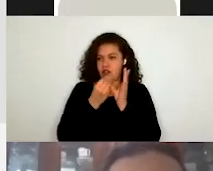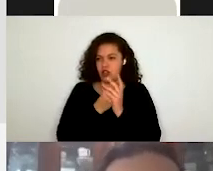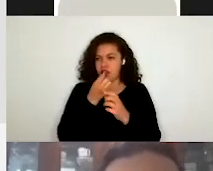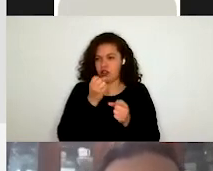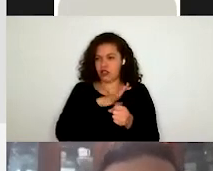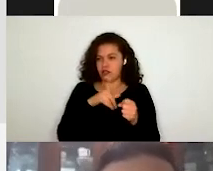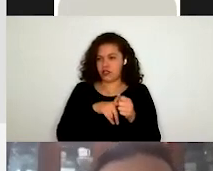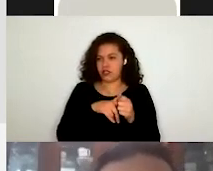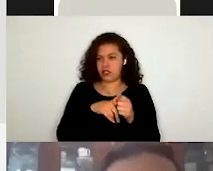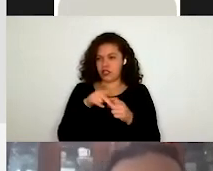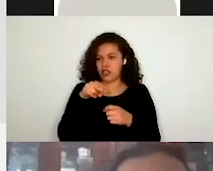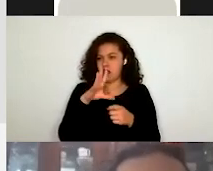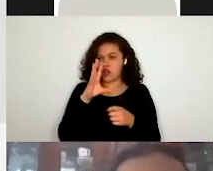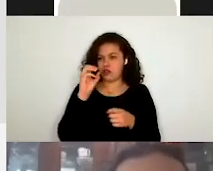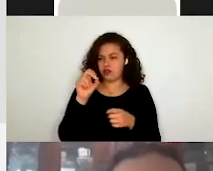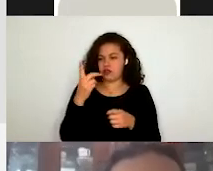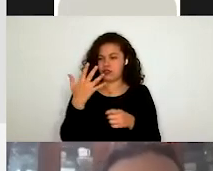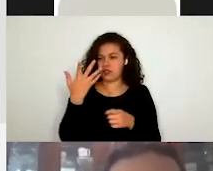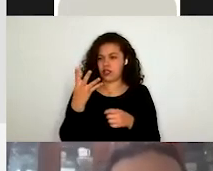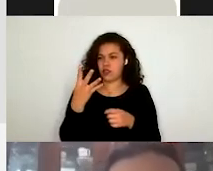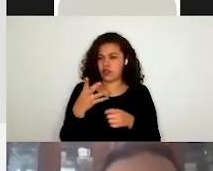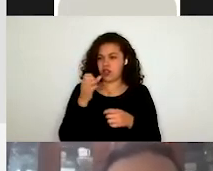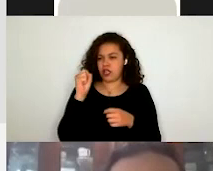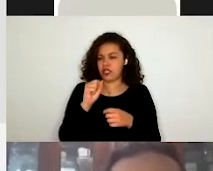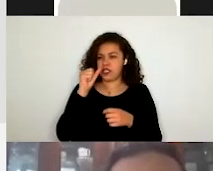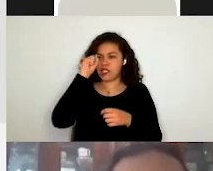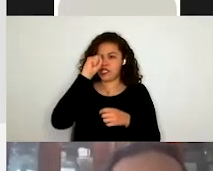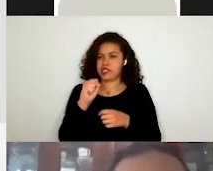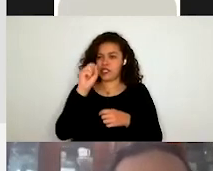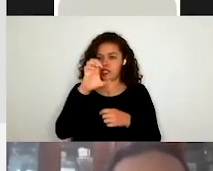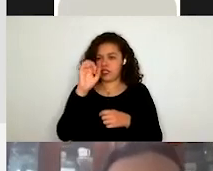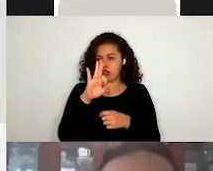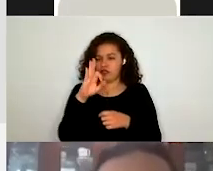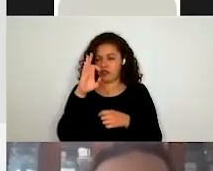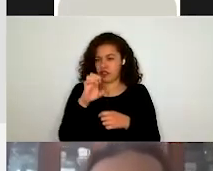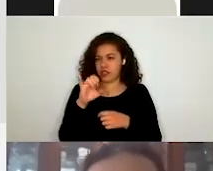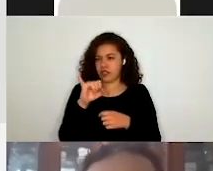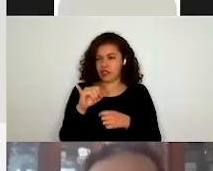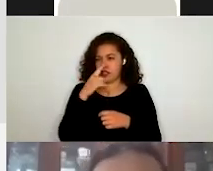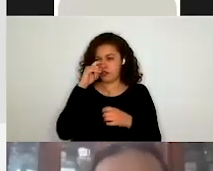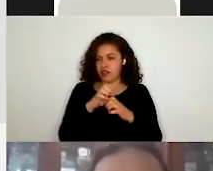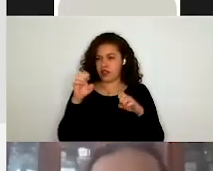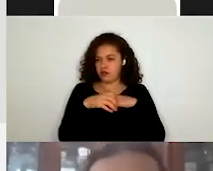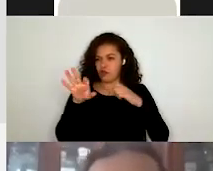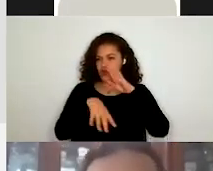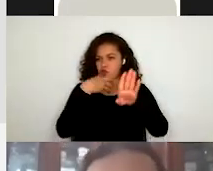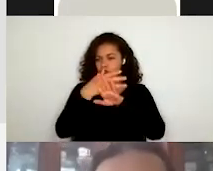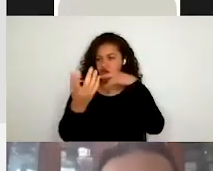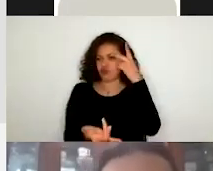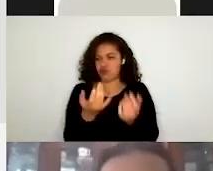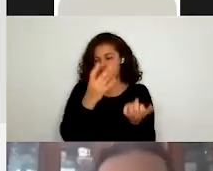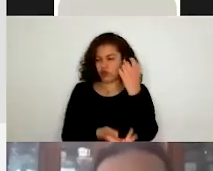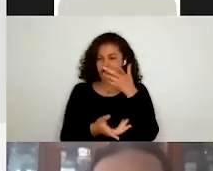NOM 054, SCFI del 2005, nos habla de los equipos contra incendio,